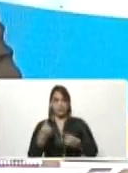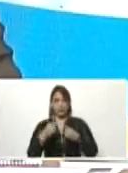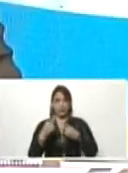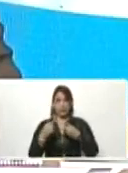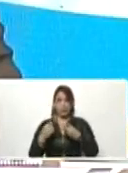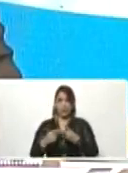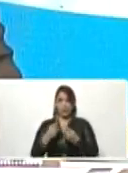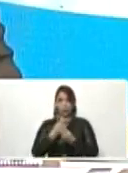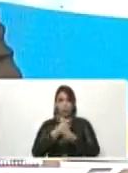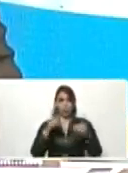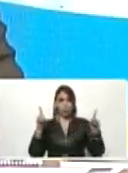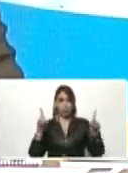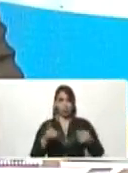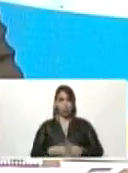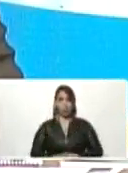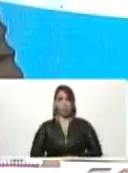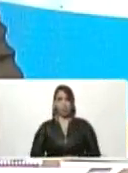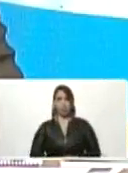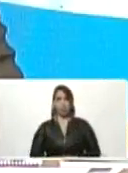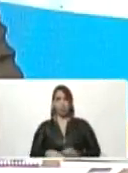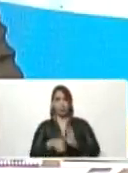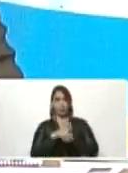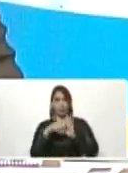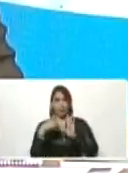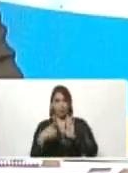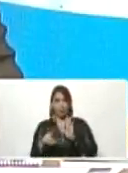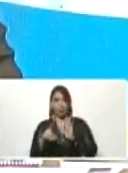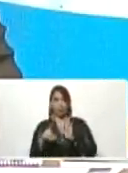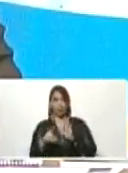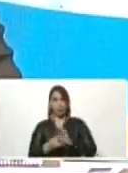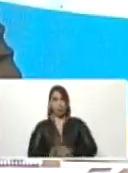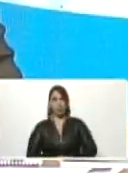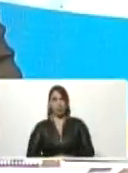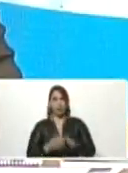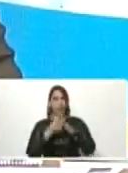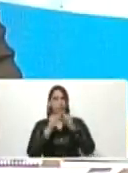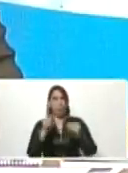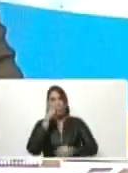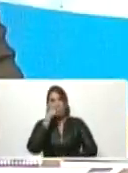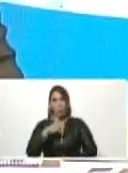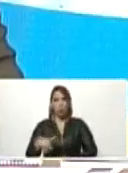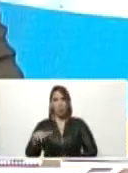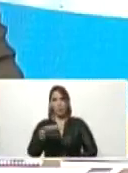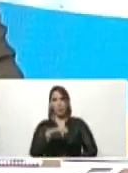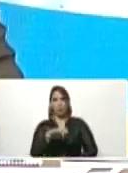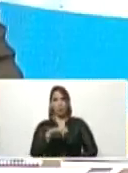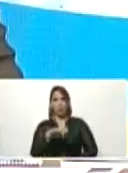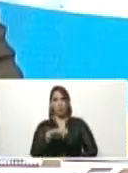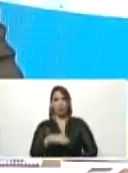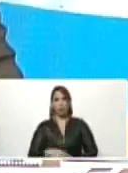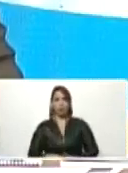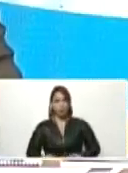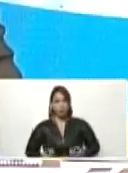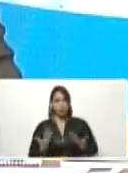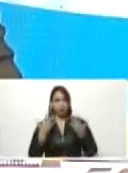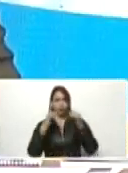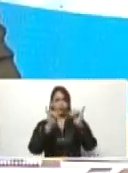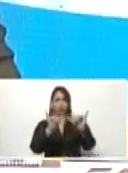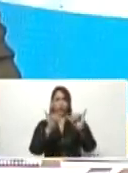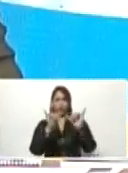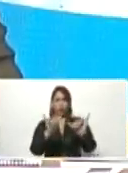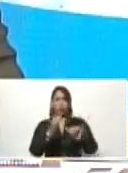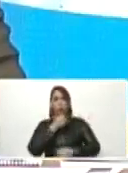de la democracia, del derecho de todos los pueblos a manifestar sus propias